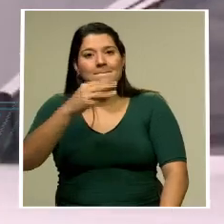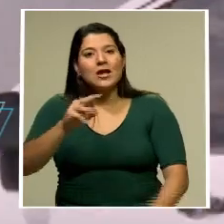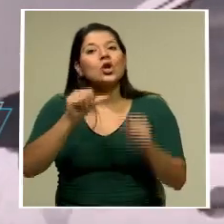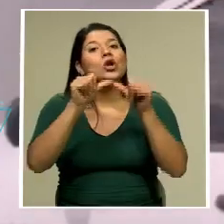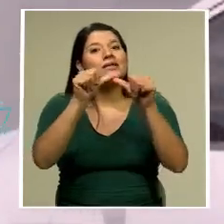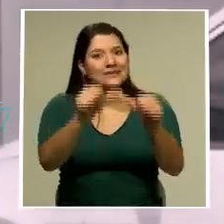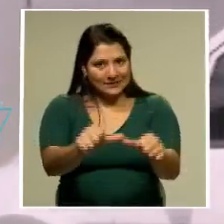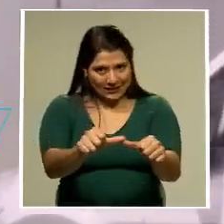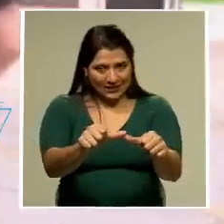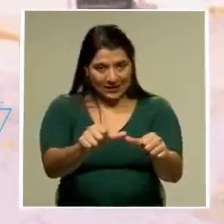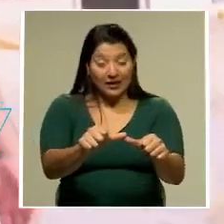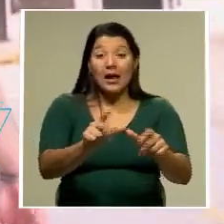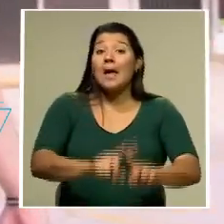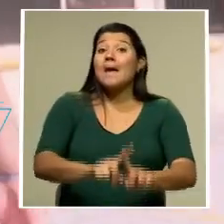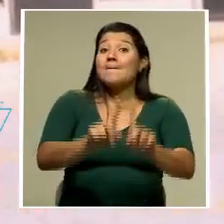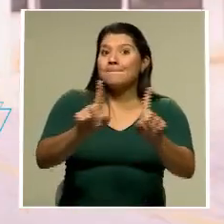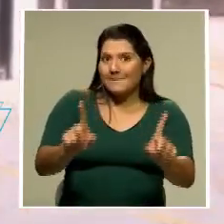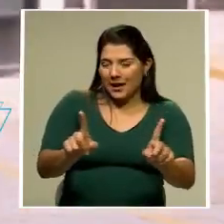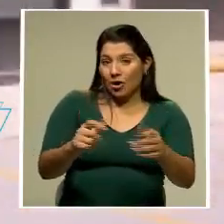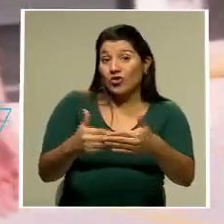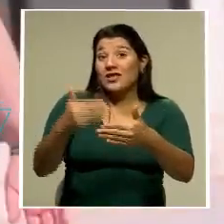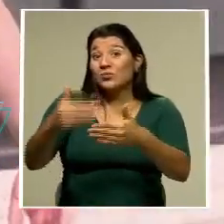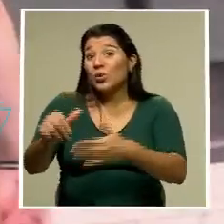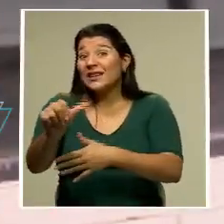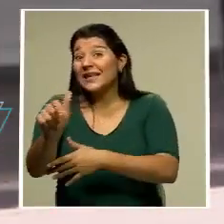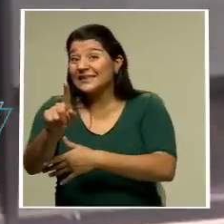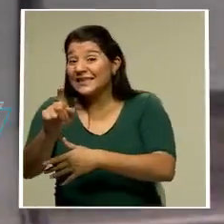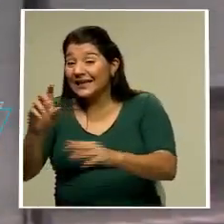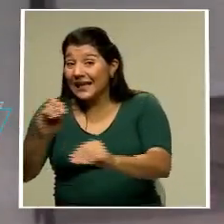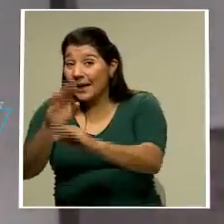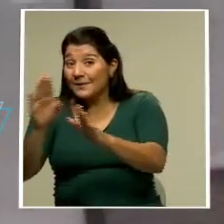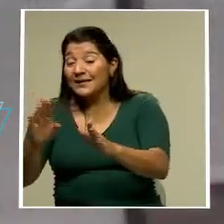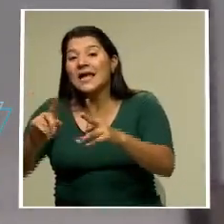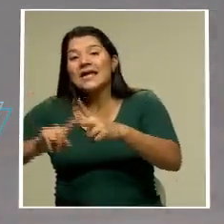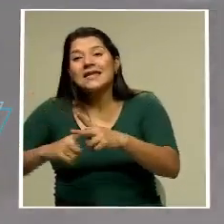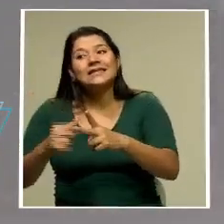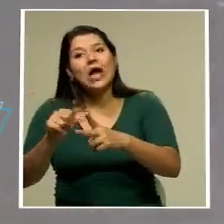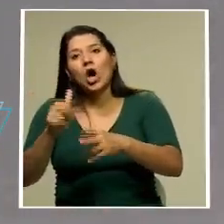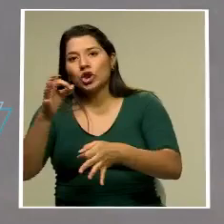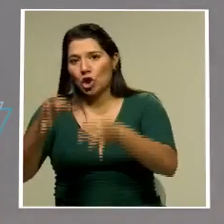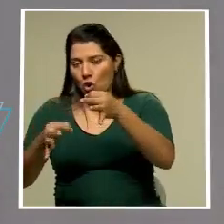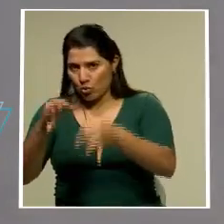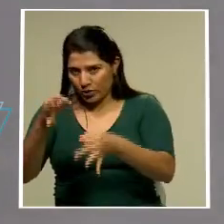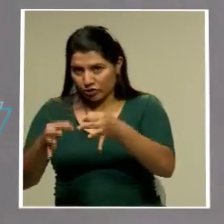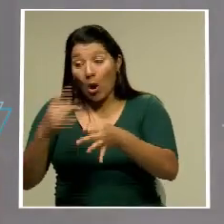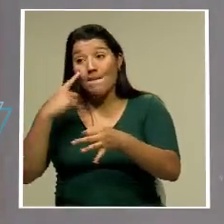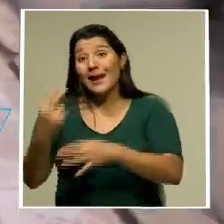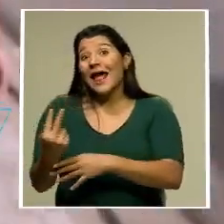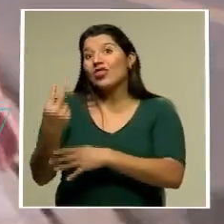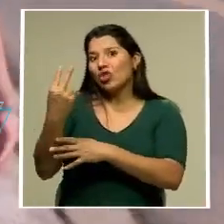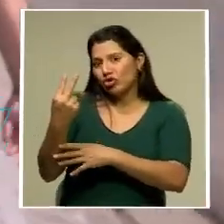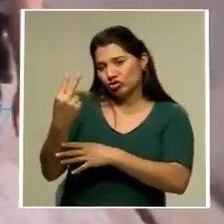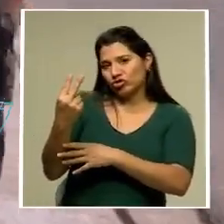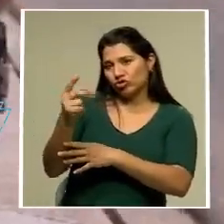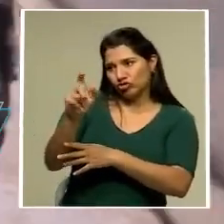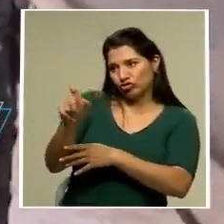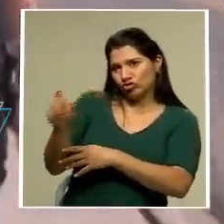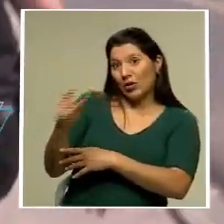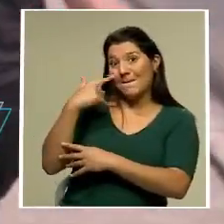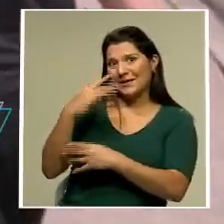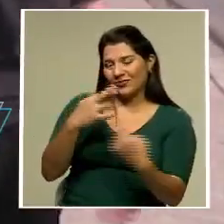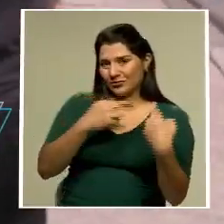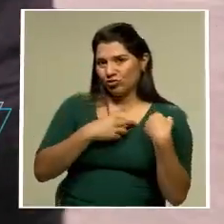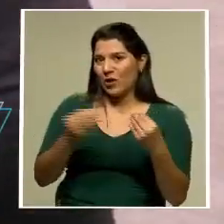pero mientras eso sucede, a las 10:30 de la mañana iniciará la audiencia de apelación para los otros 2 imputados. Se trata de